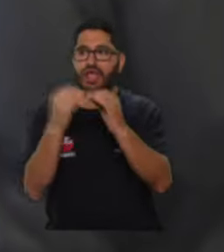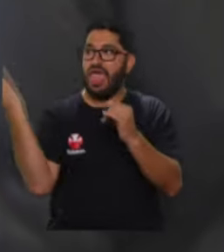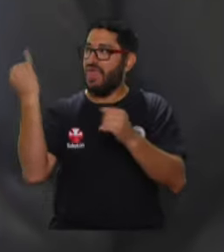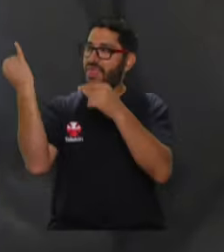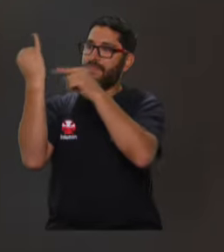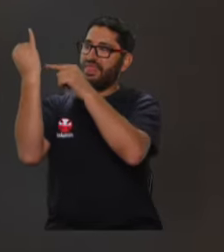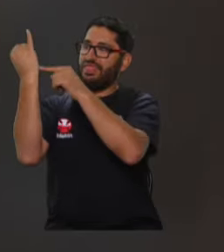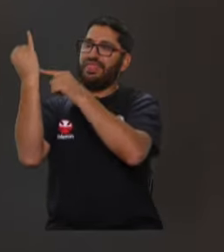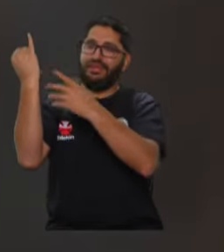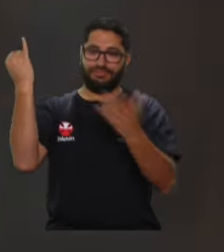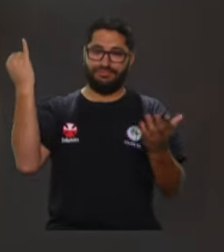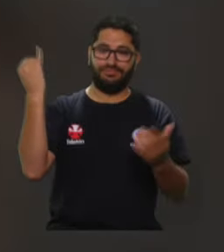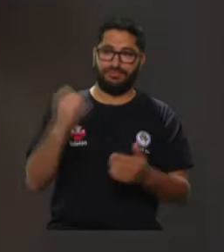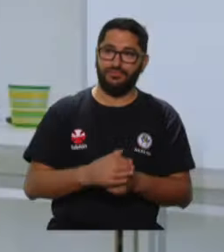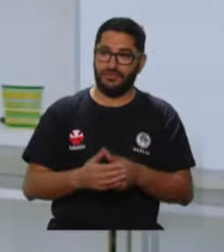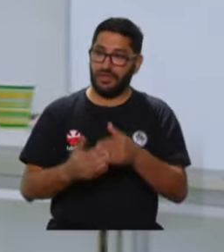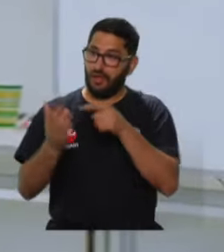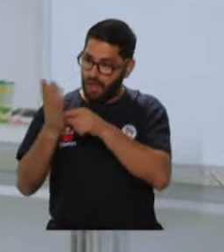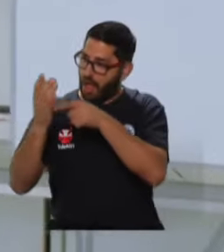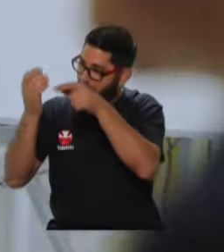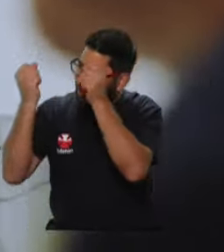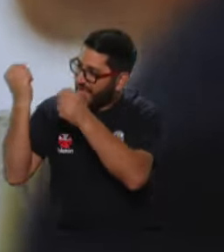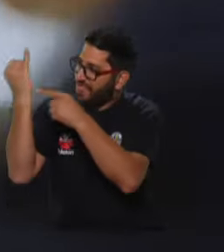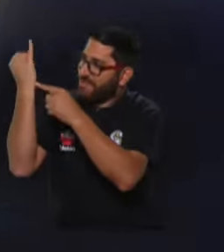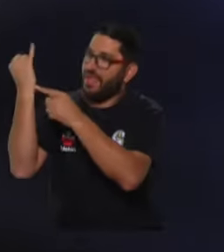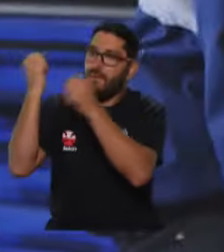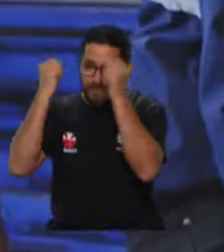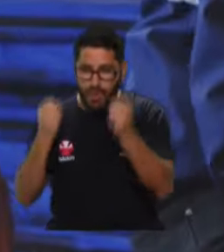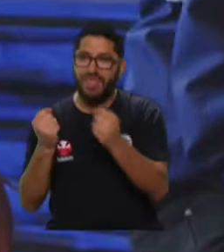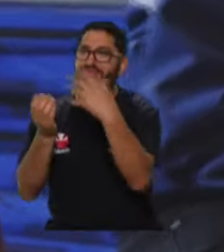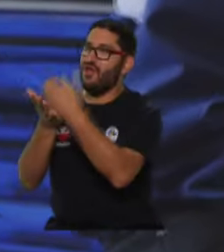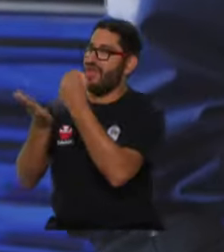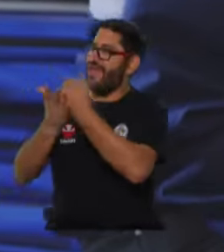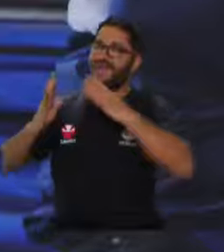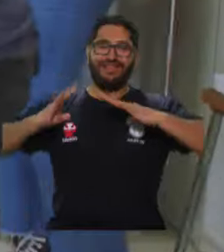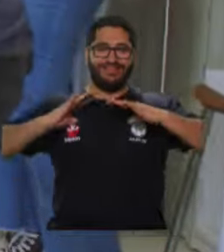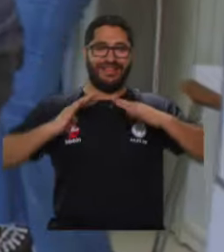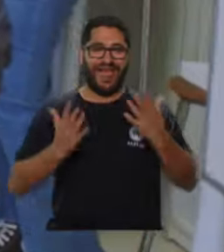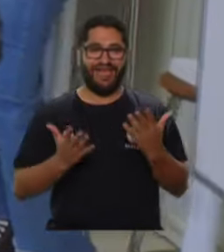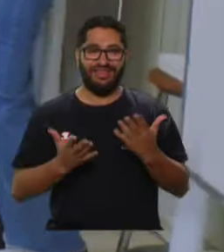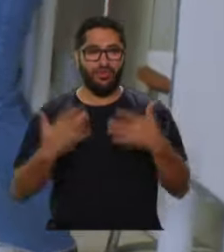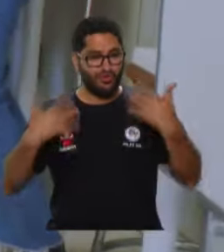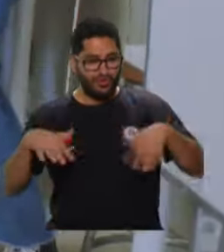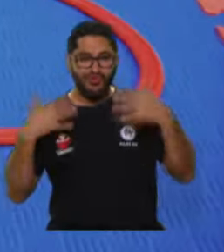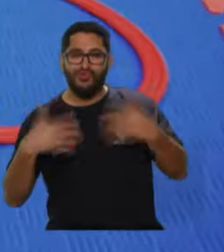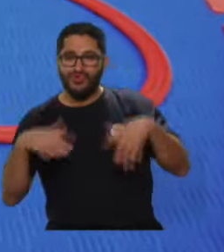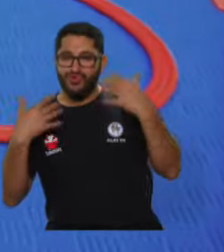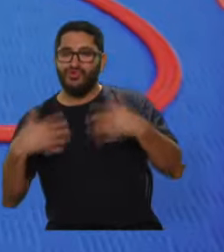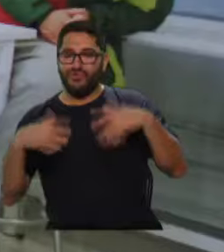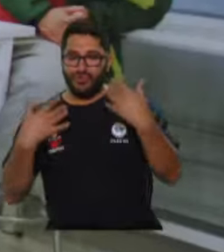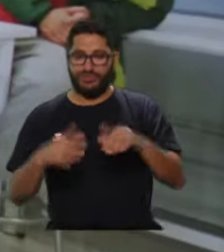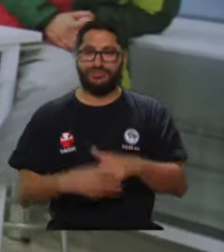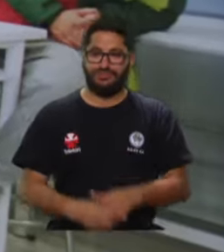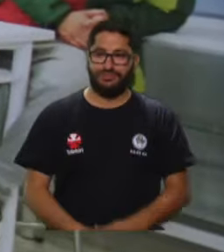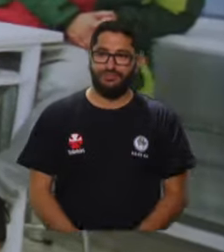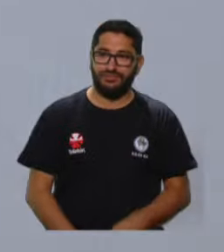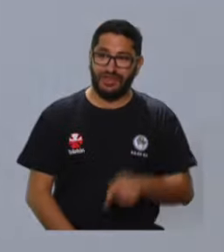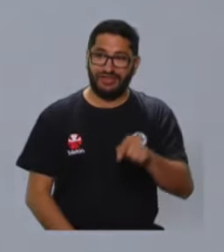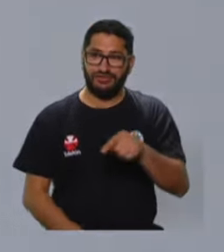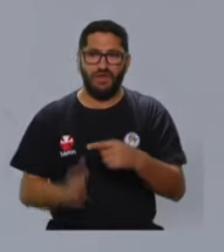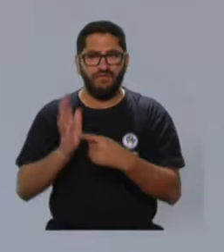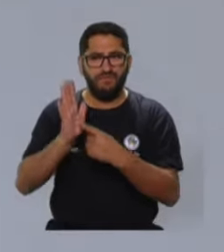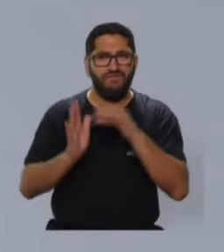Y con eso vamos a empezar a lograr la felicidad. ¡La profe se las mandó! Fran es una apasionada de su trabajo y la